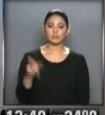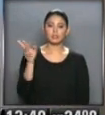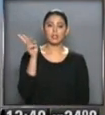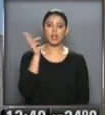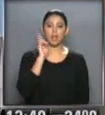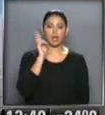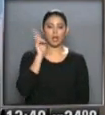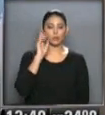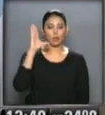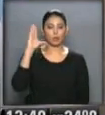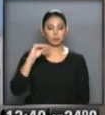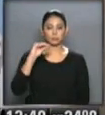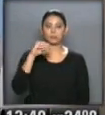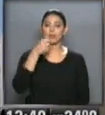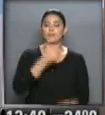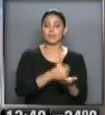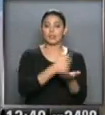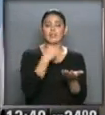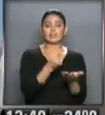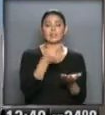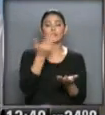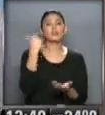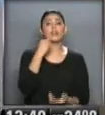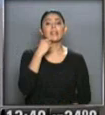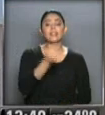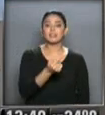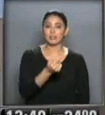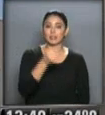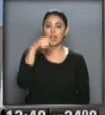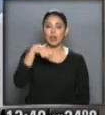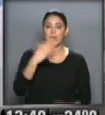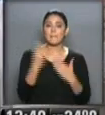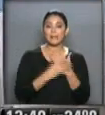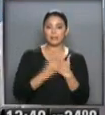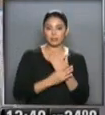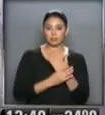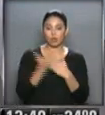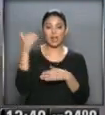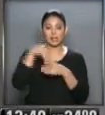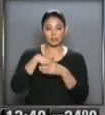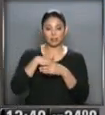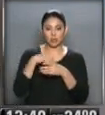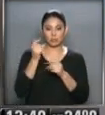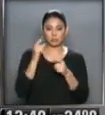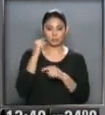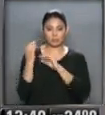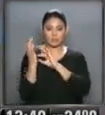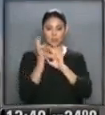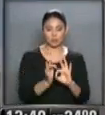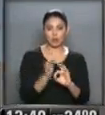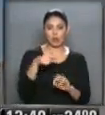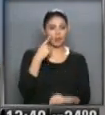Randazo. Acaba de llegar al lugar, les decía, el ministro del Interior, Randazo, va a hacer